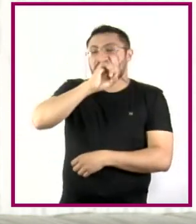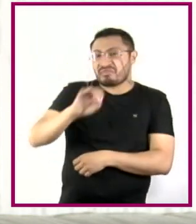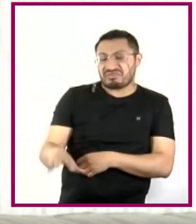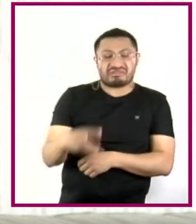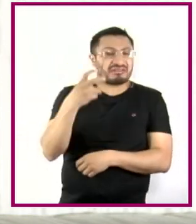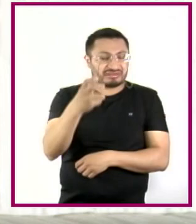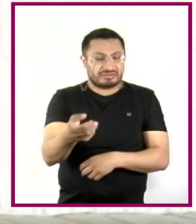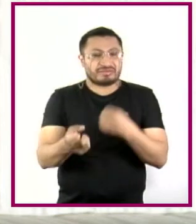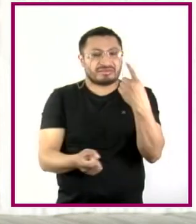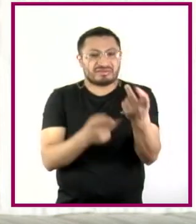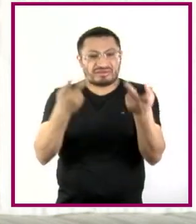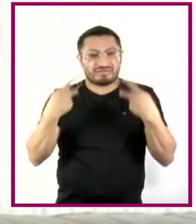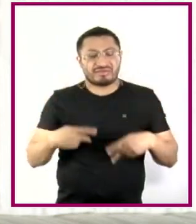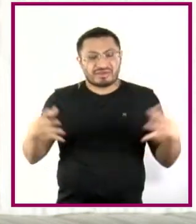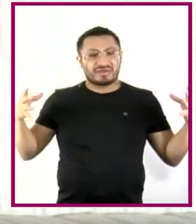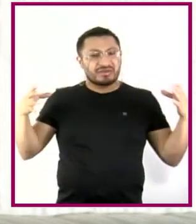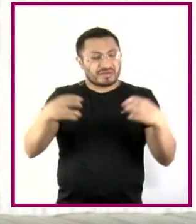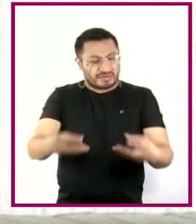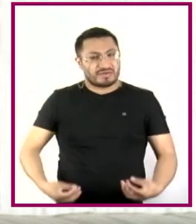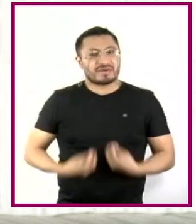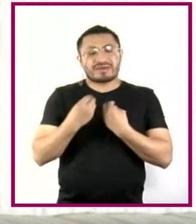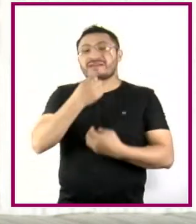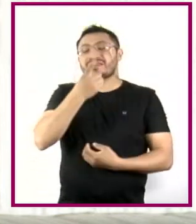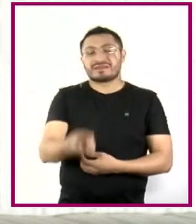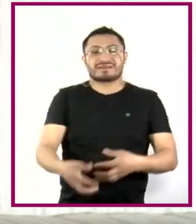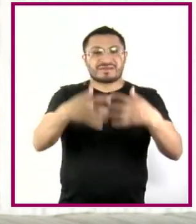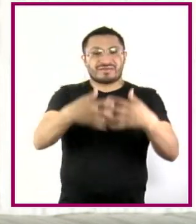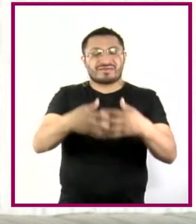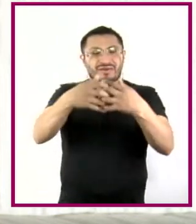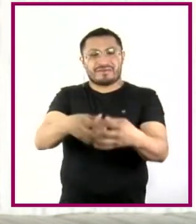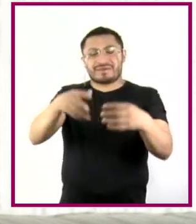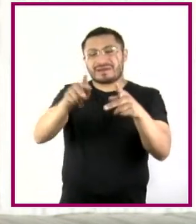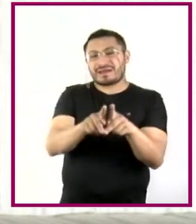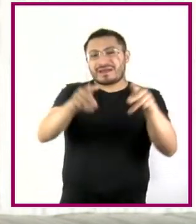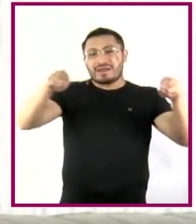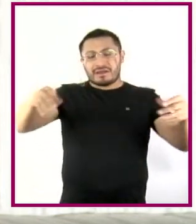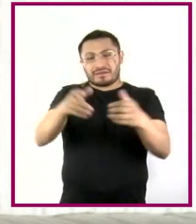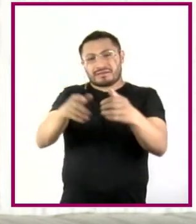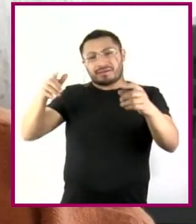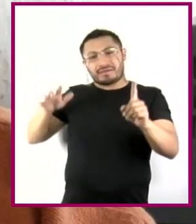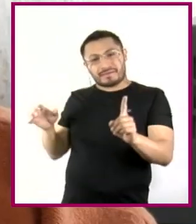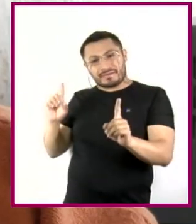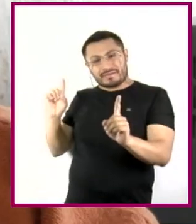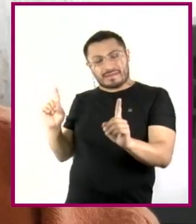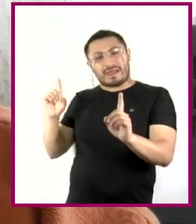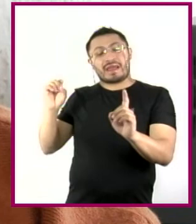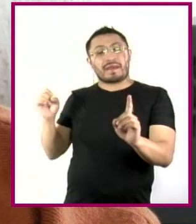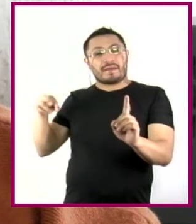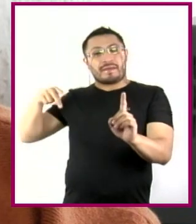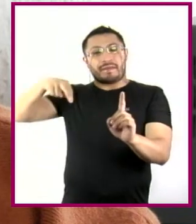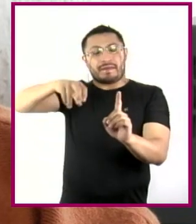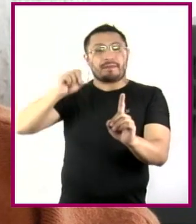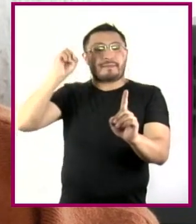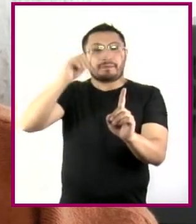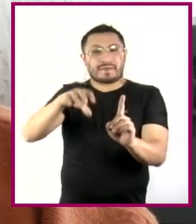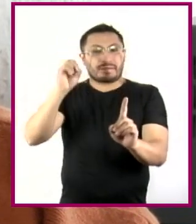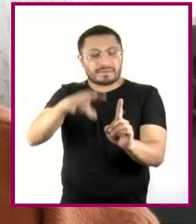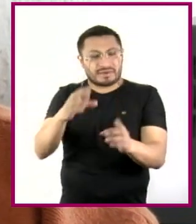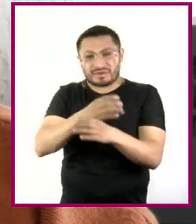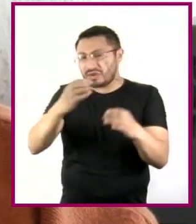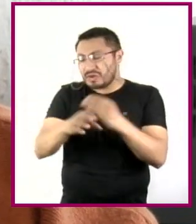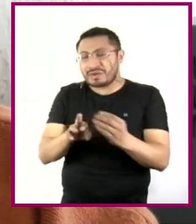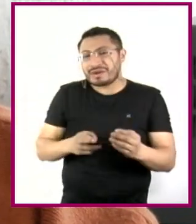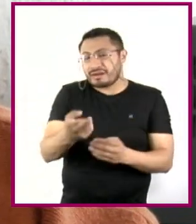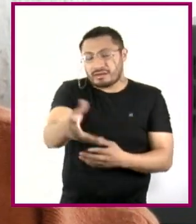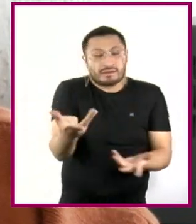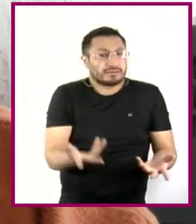comunidad nos dijeron que en la fábrica que está a unos kilómetros vierte sus desechos ahí en el río. ¿Y hay manera de detenerlos?